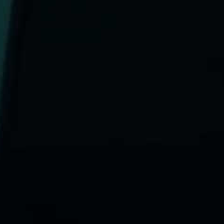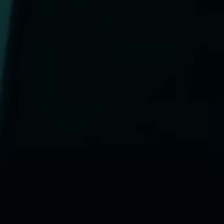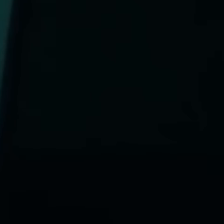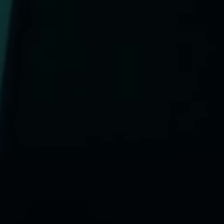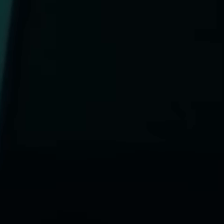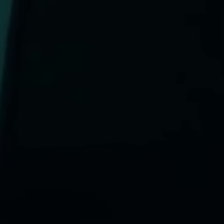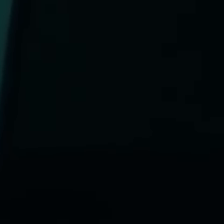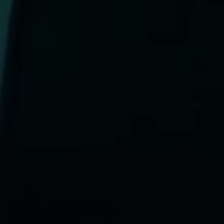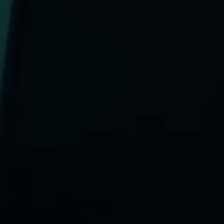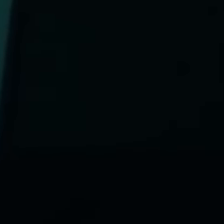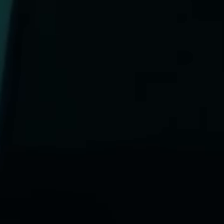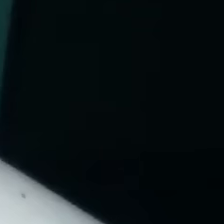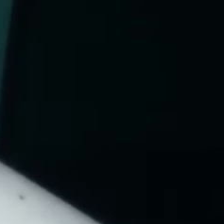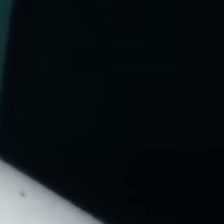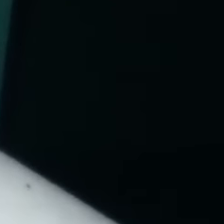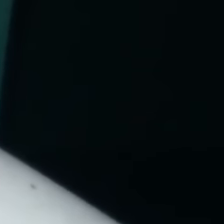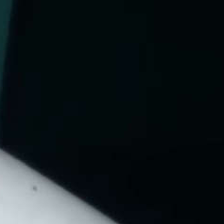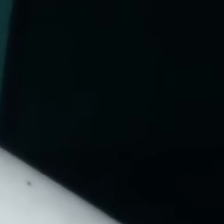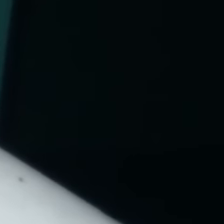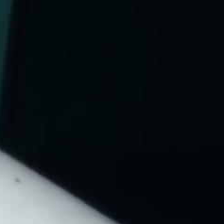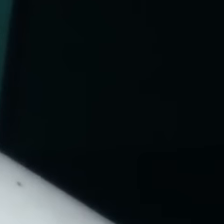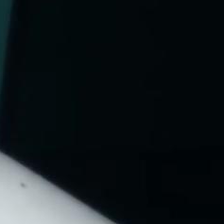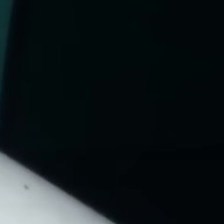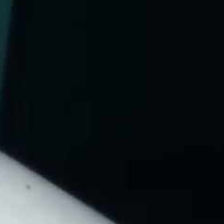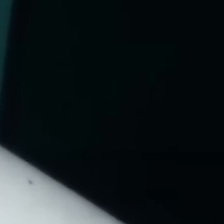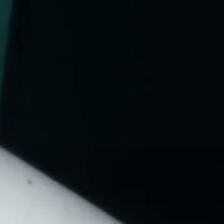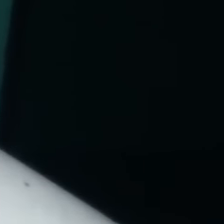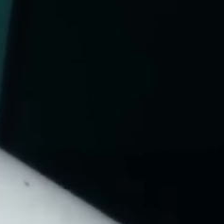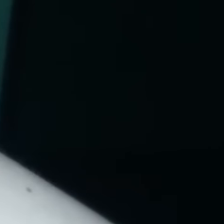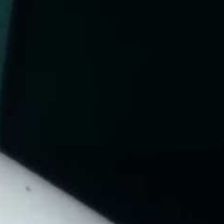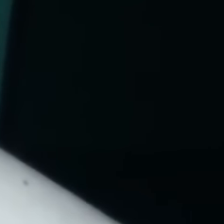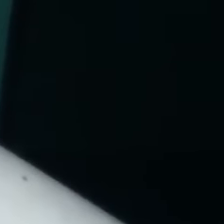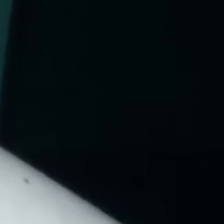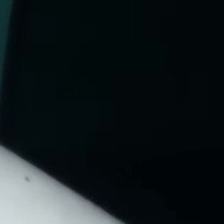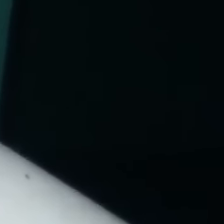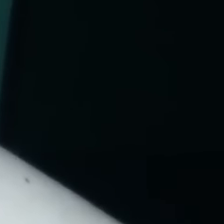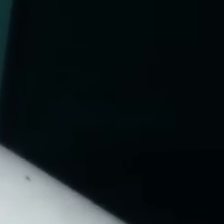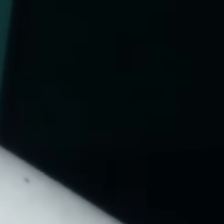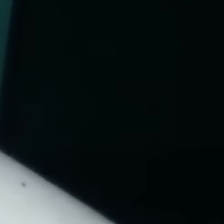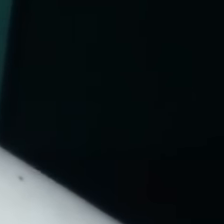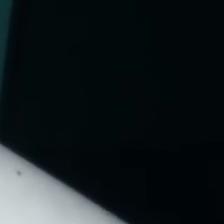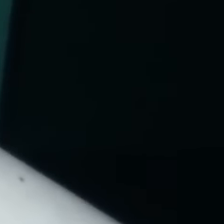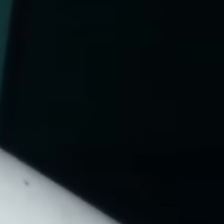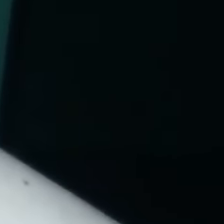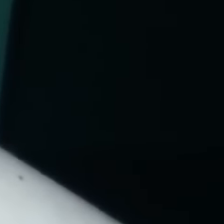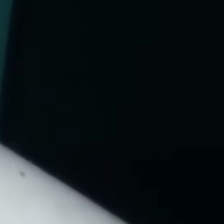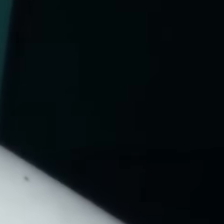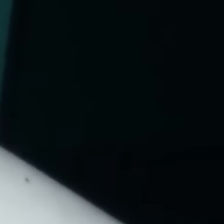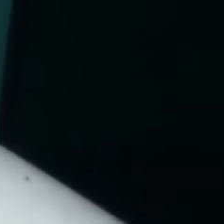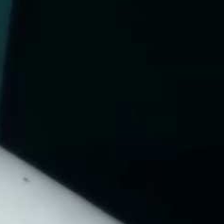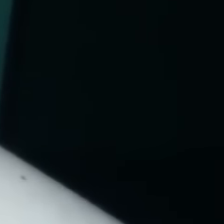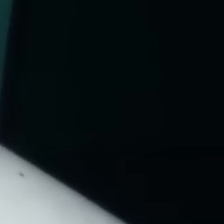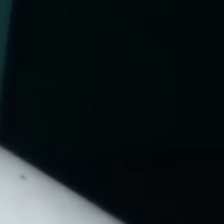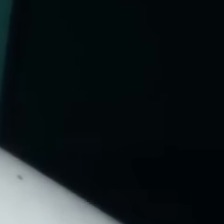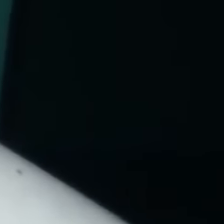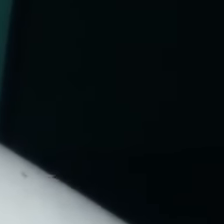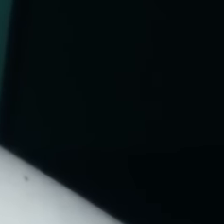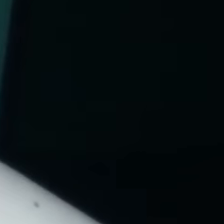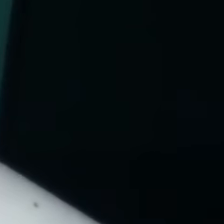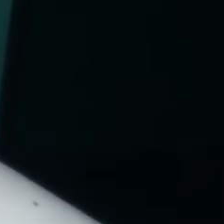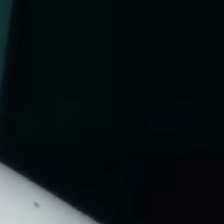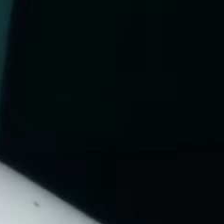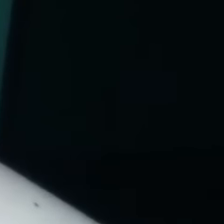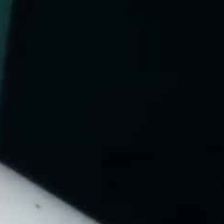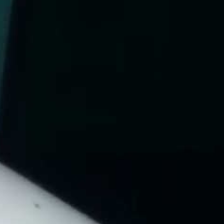así y hubiera subido el rating. Literalmente la política es un circo y este YTPH encaja muy bien en ese